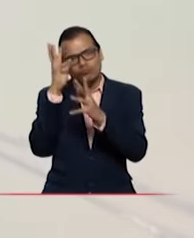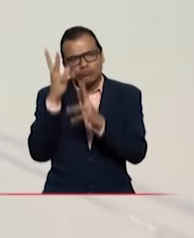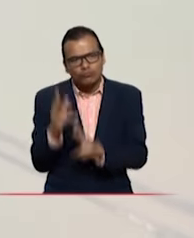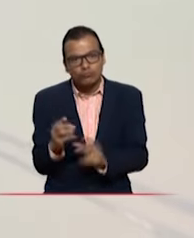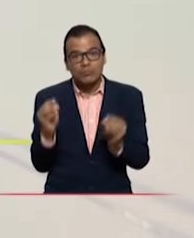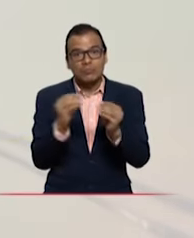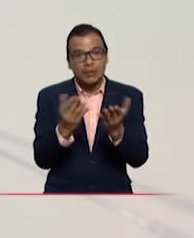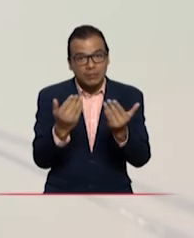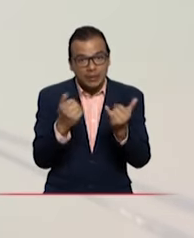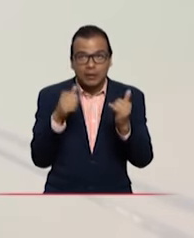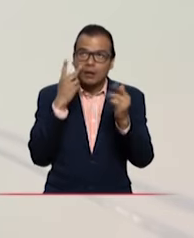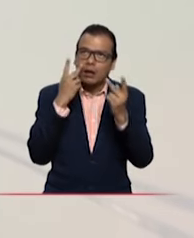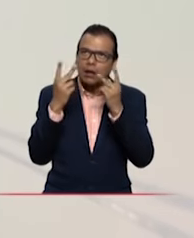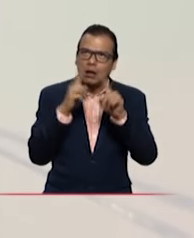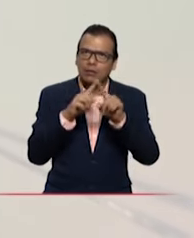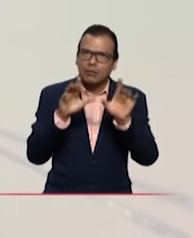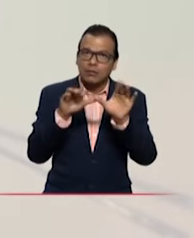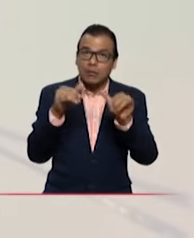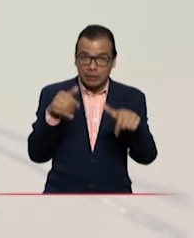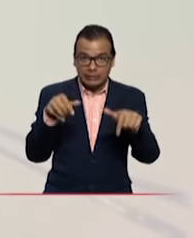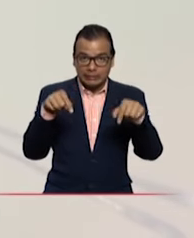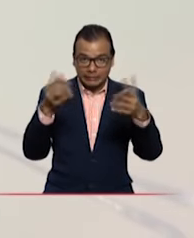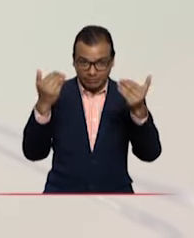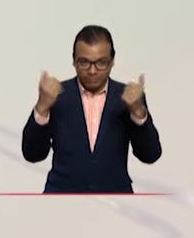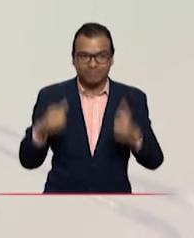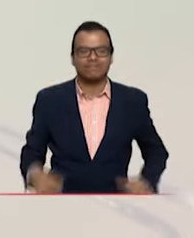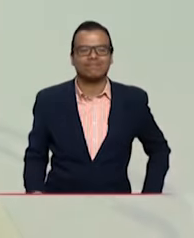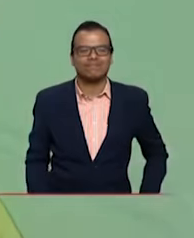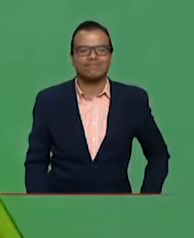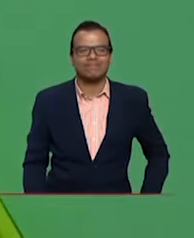que vengan a fotografiar y observar mariposas.